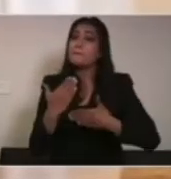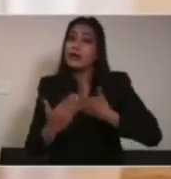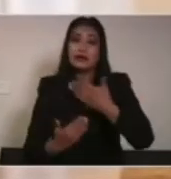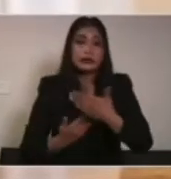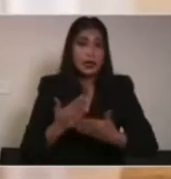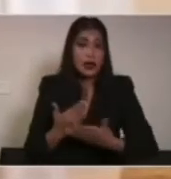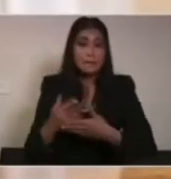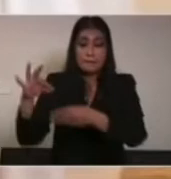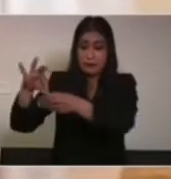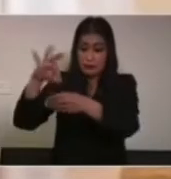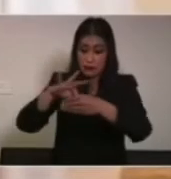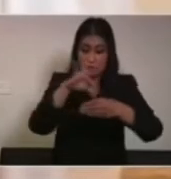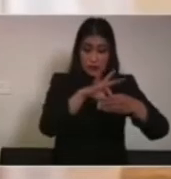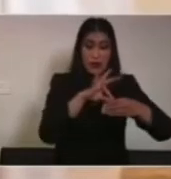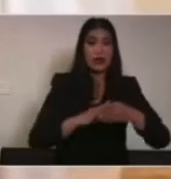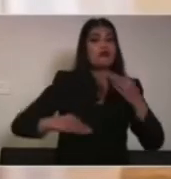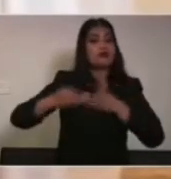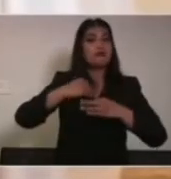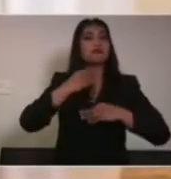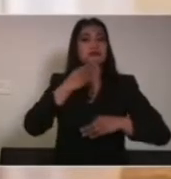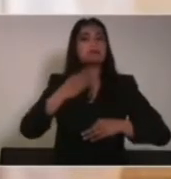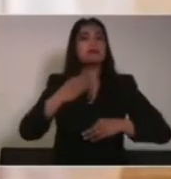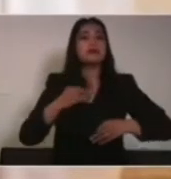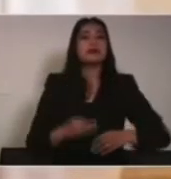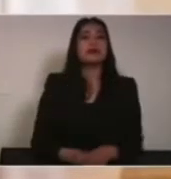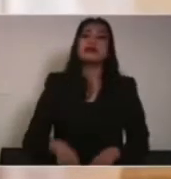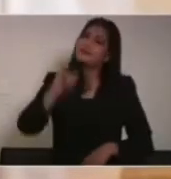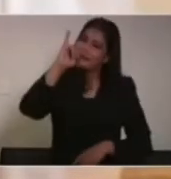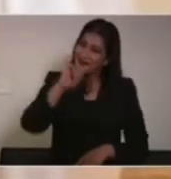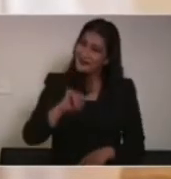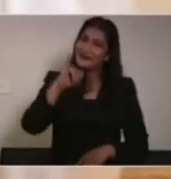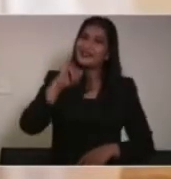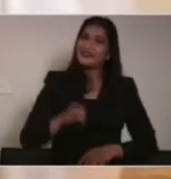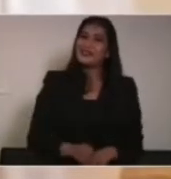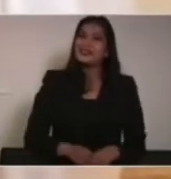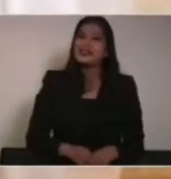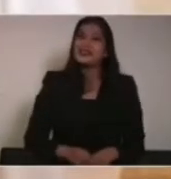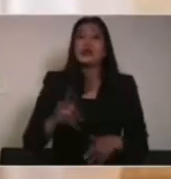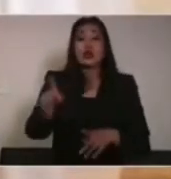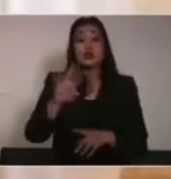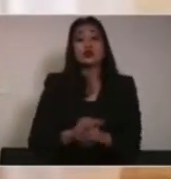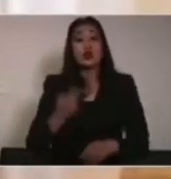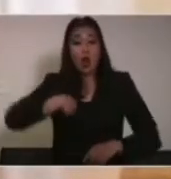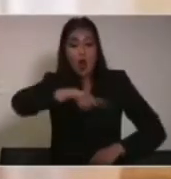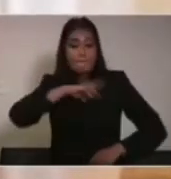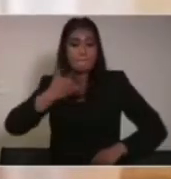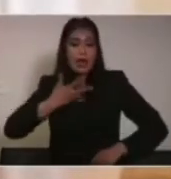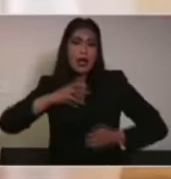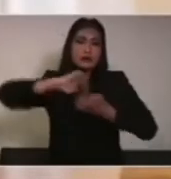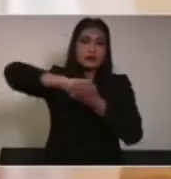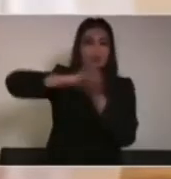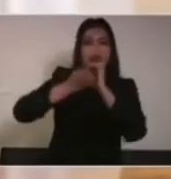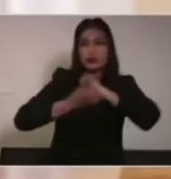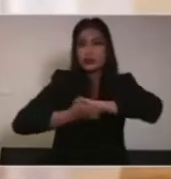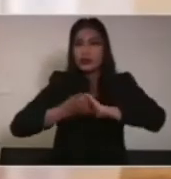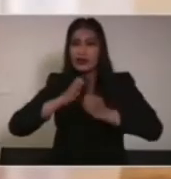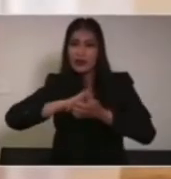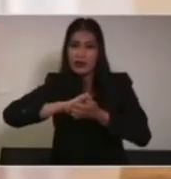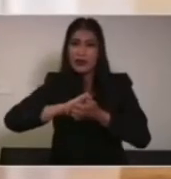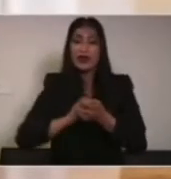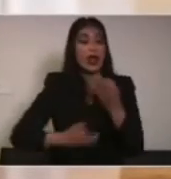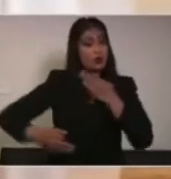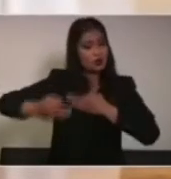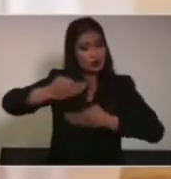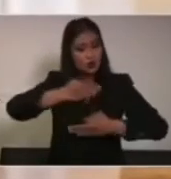órganos electorales y desde luego a tener una estrategia una estrategia en